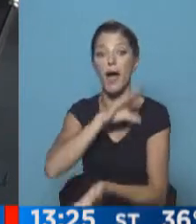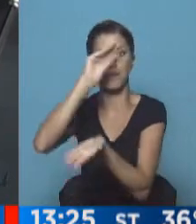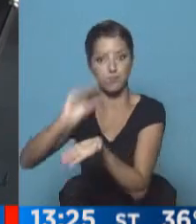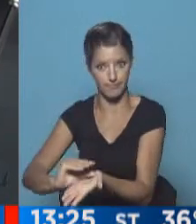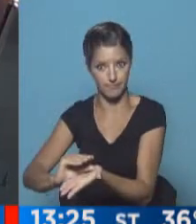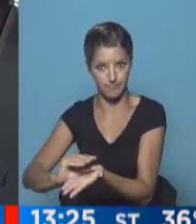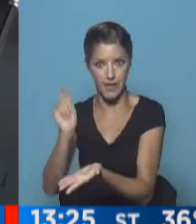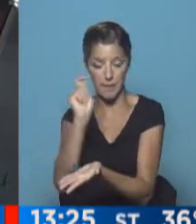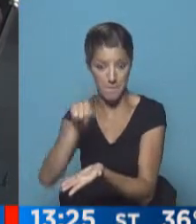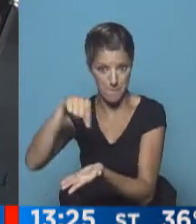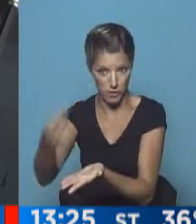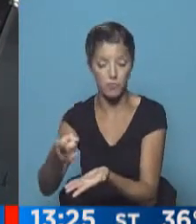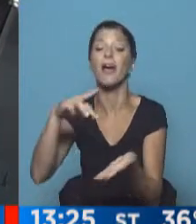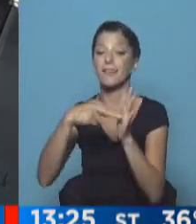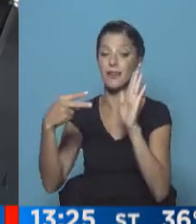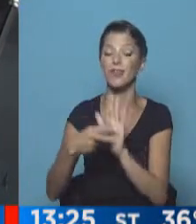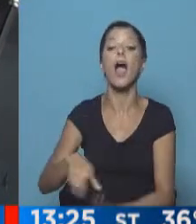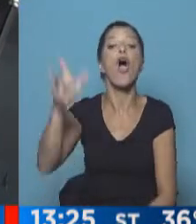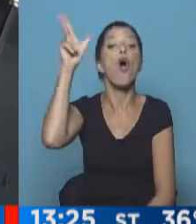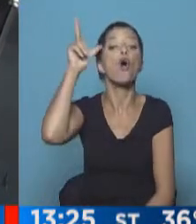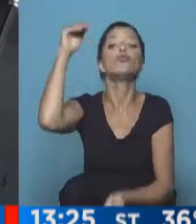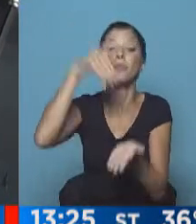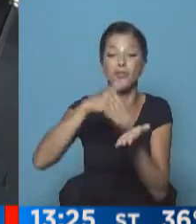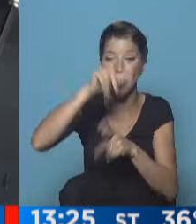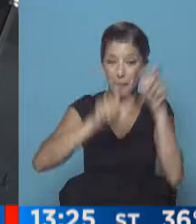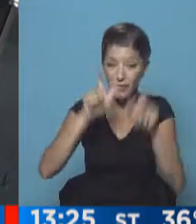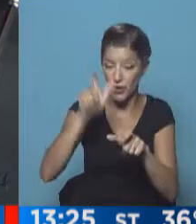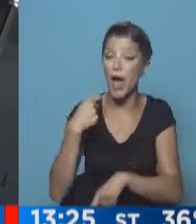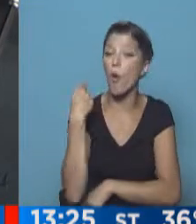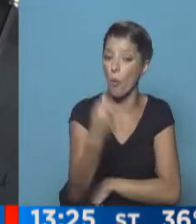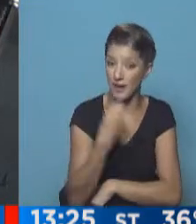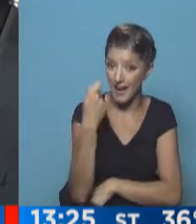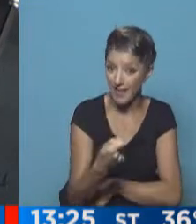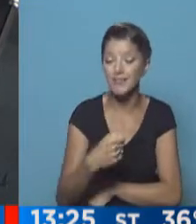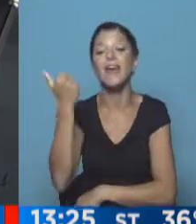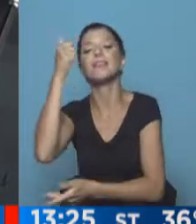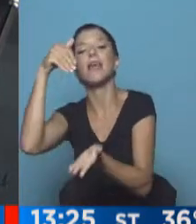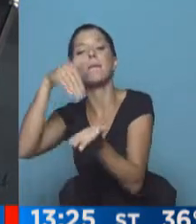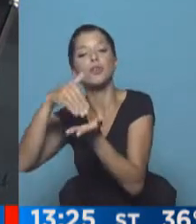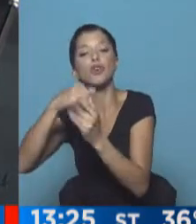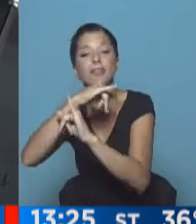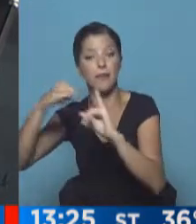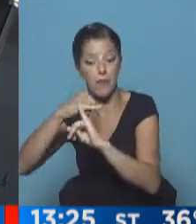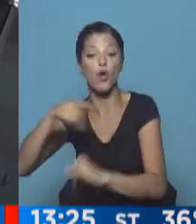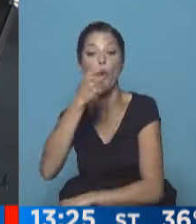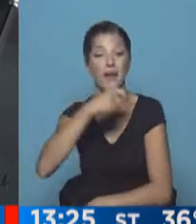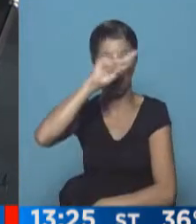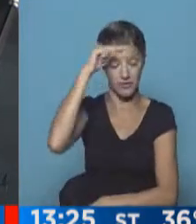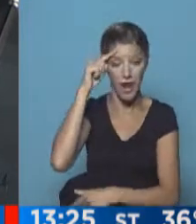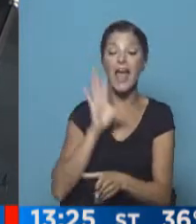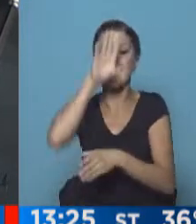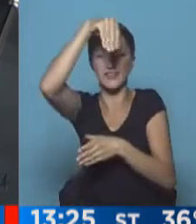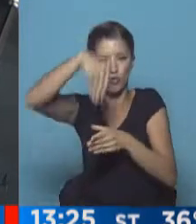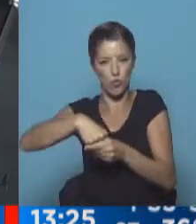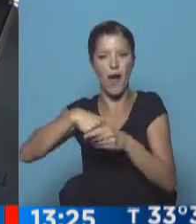partir del mes que viene significa 8 millones de jubilados y pensionados 6 millones y medio de jubilados nacional incorporado